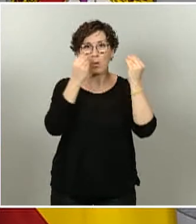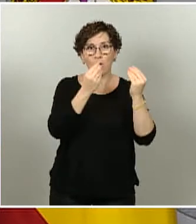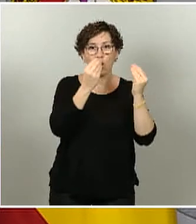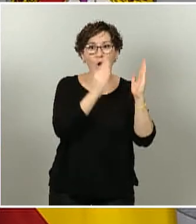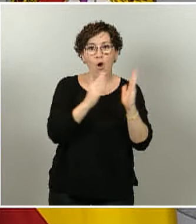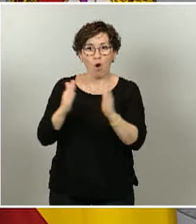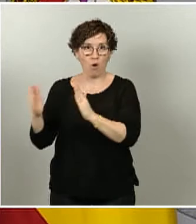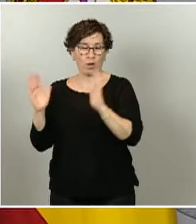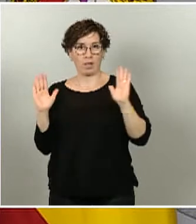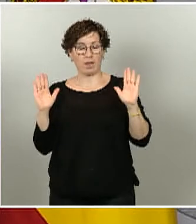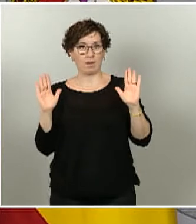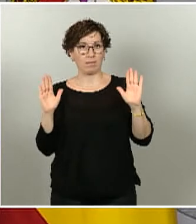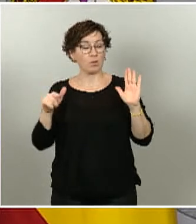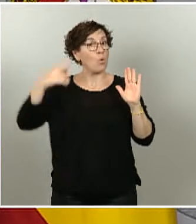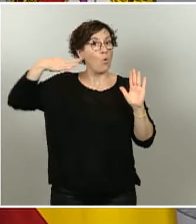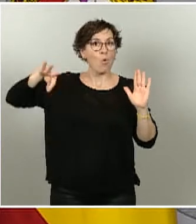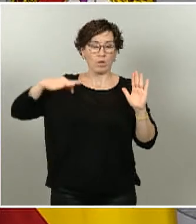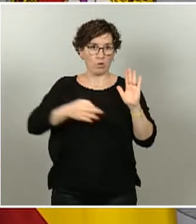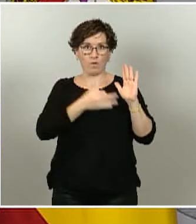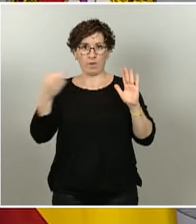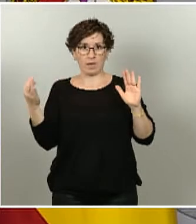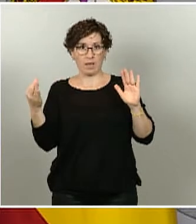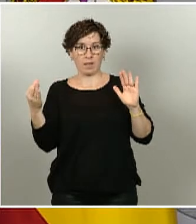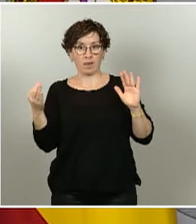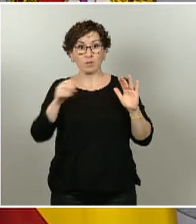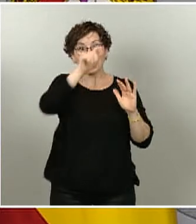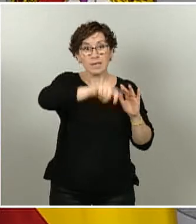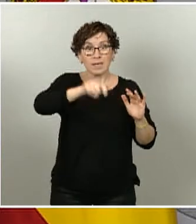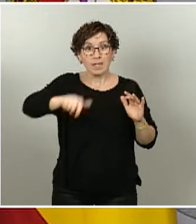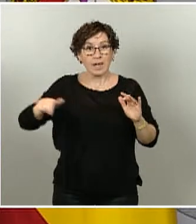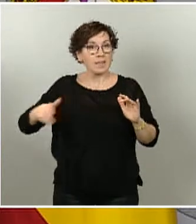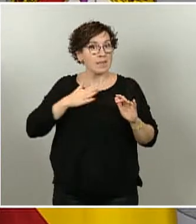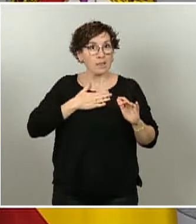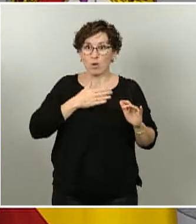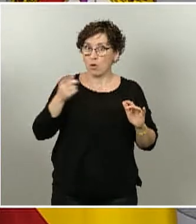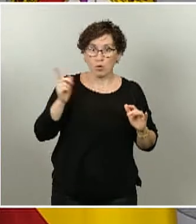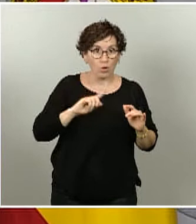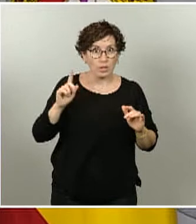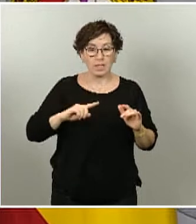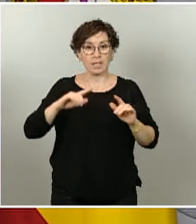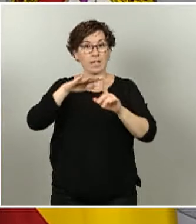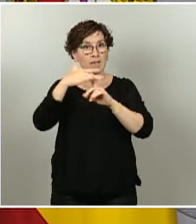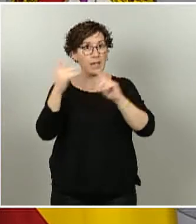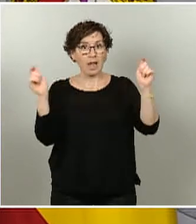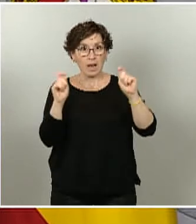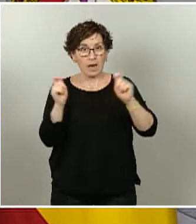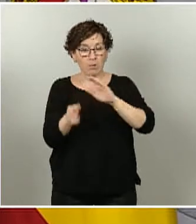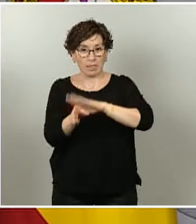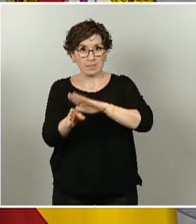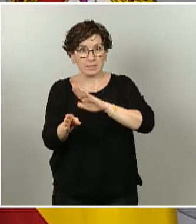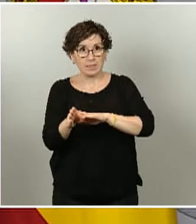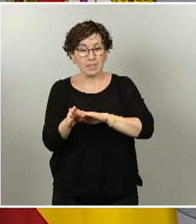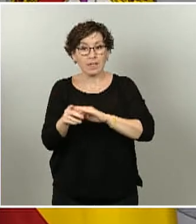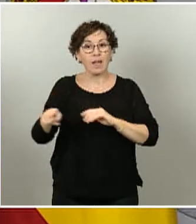yo diría que aquellos que no quieren que el decreto de estado de alarma continúe, lo que están planteando